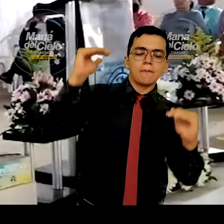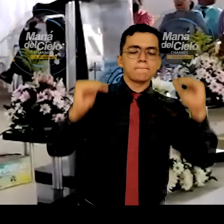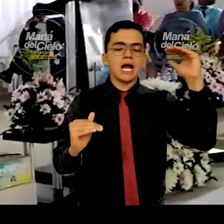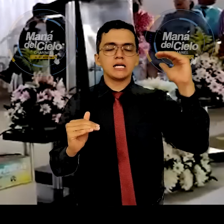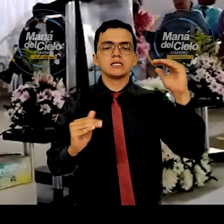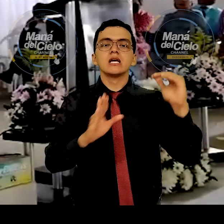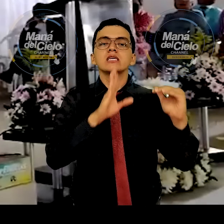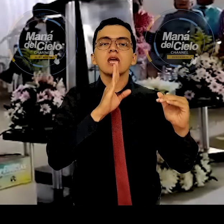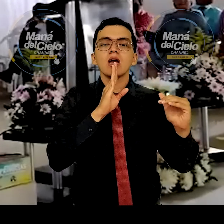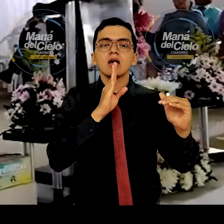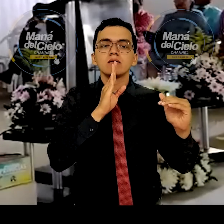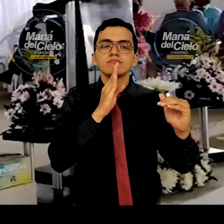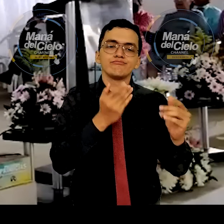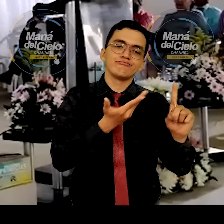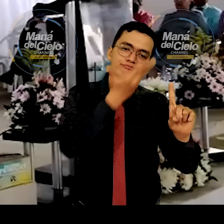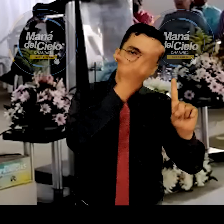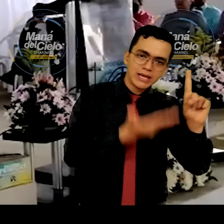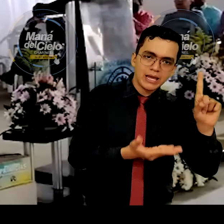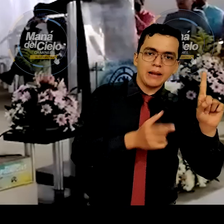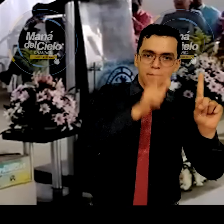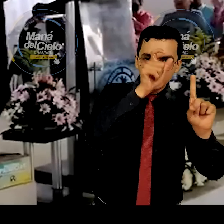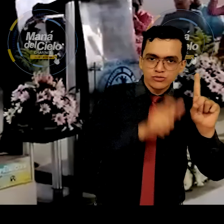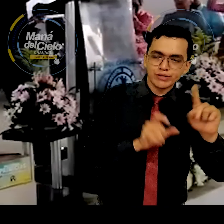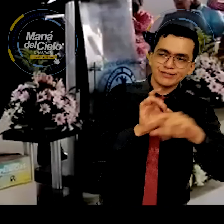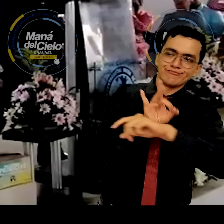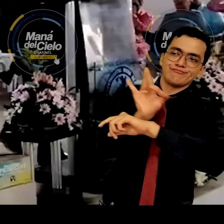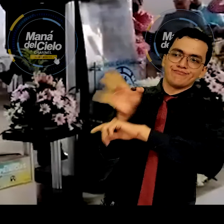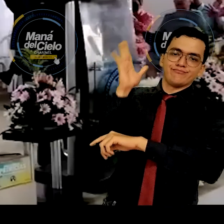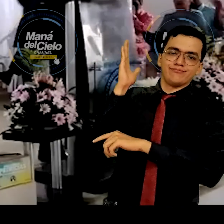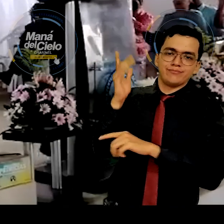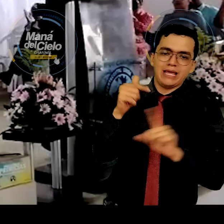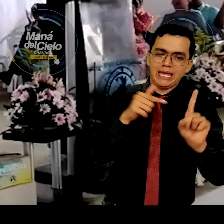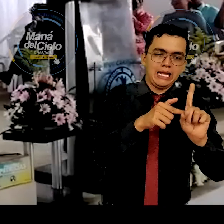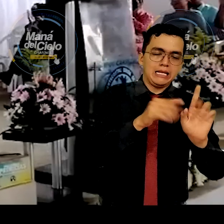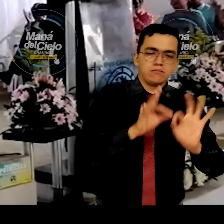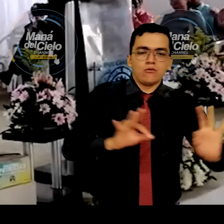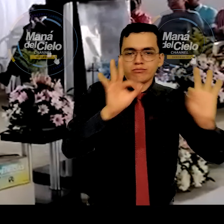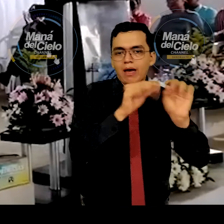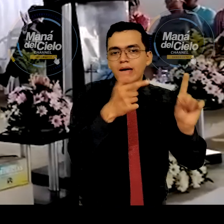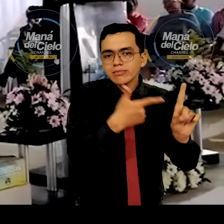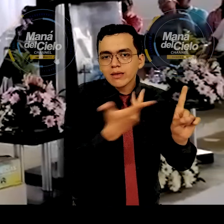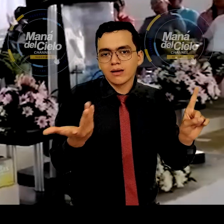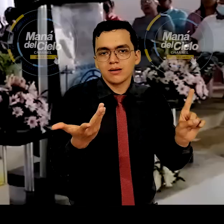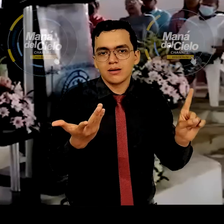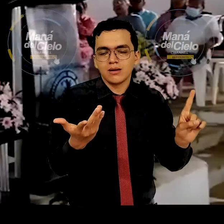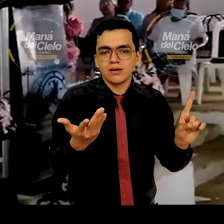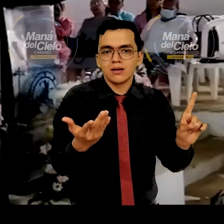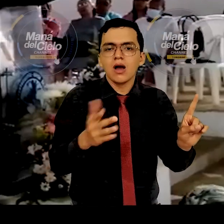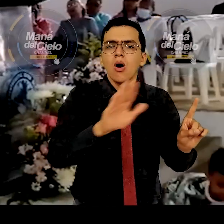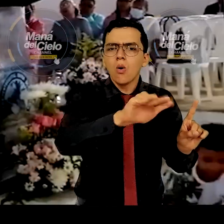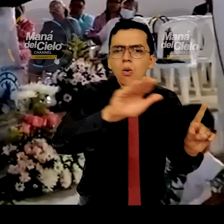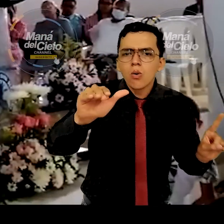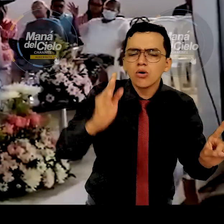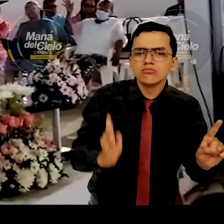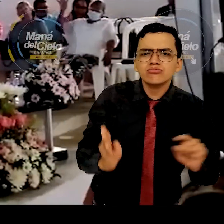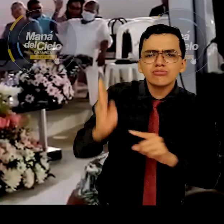¿Cómo? ¡Oh, aleluya, aleluya! ¡Aleluya!